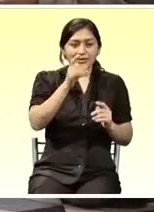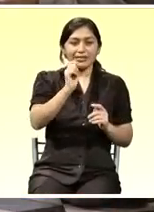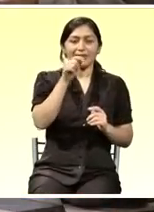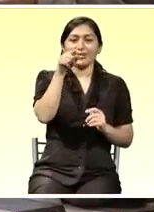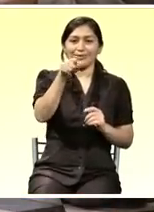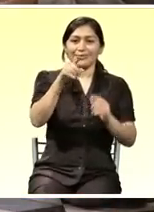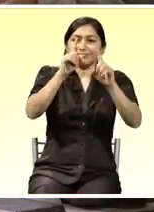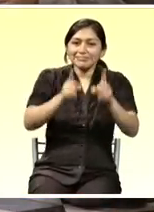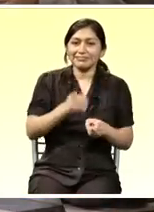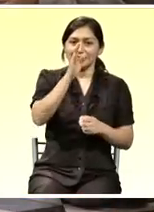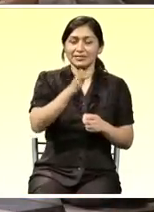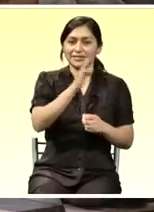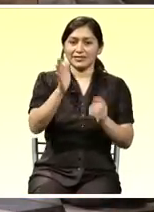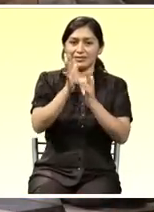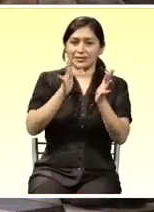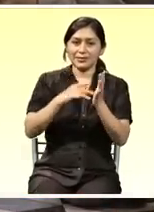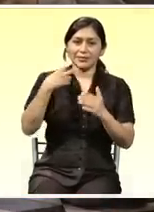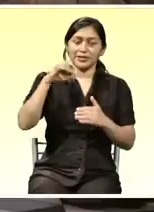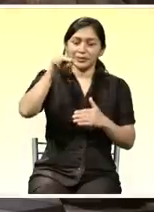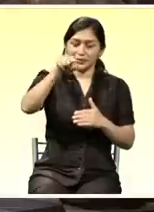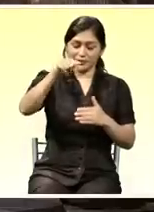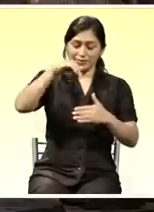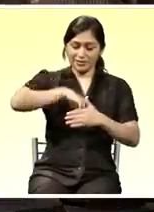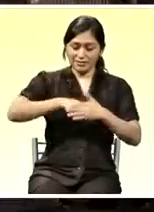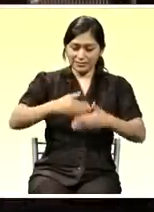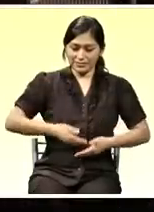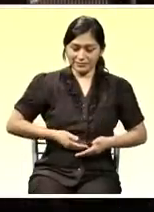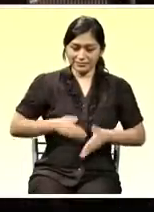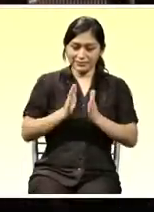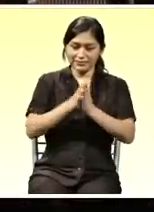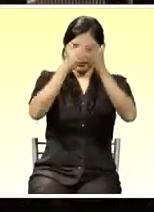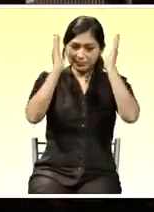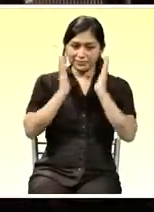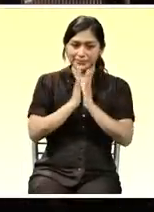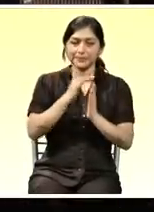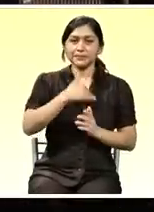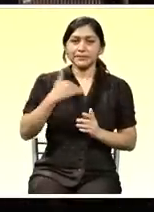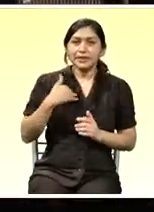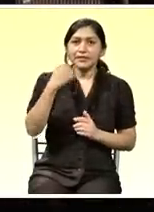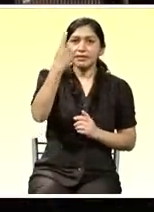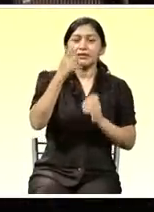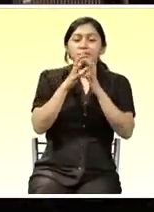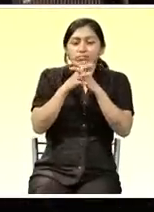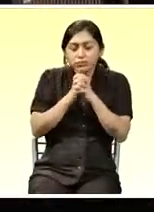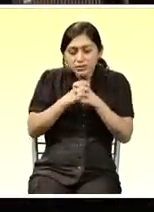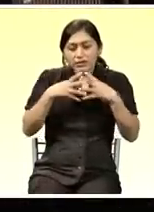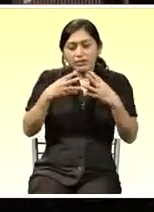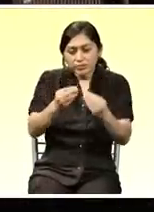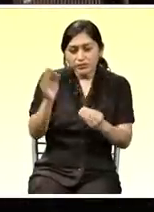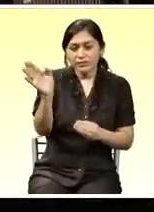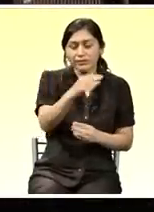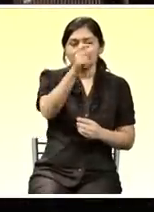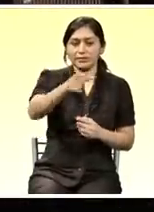mujeres y bendito es el fruto de tu vientre, Jesús. Santa María, madre de Dios, ruega por